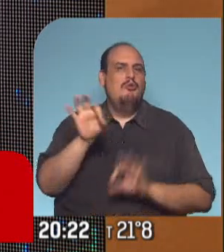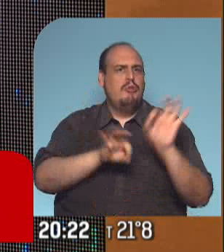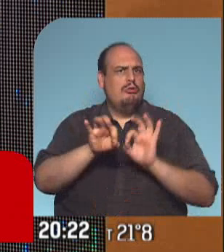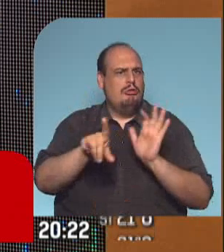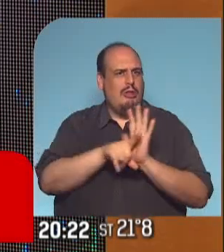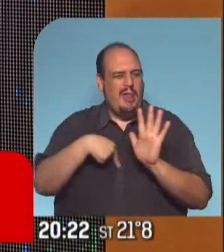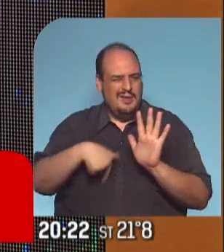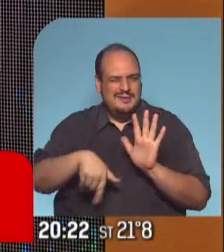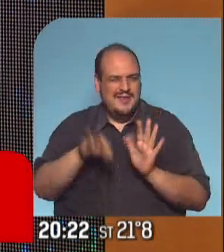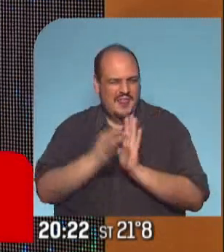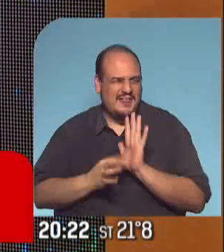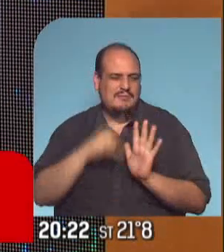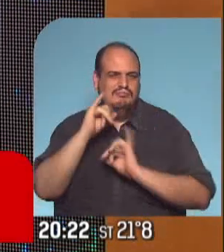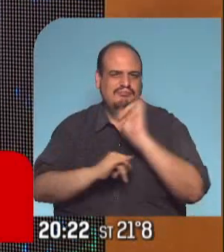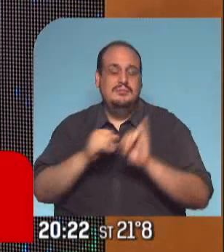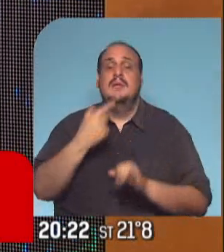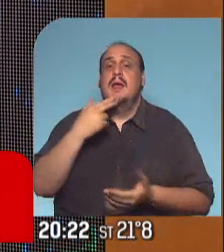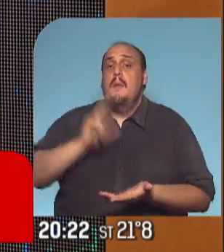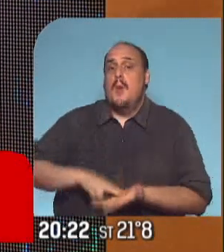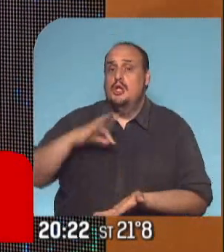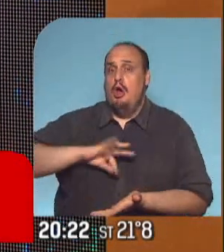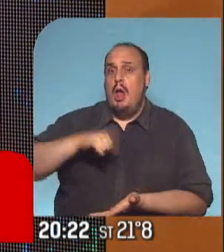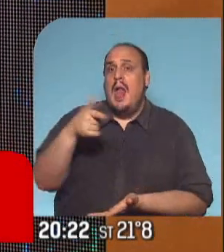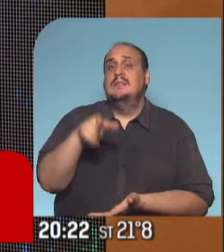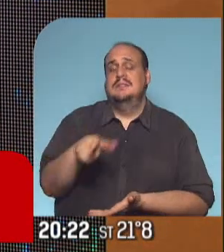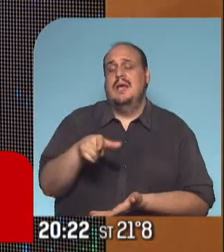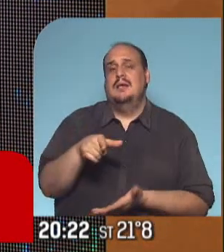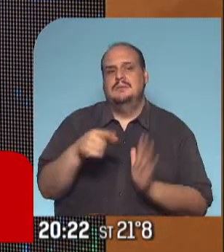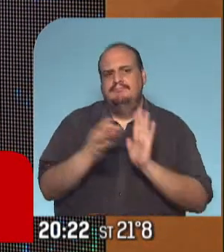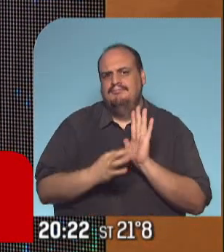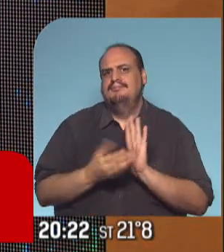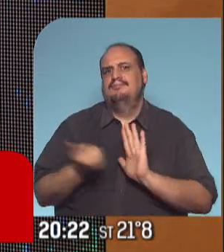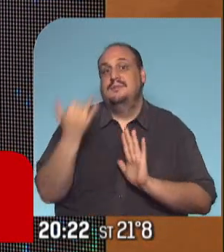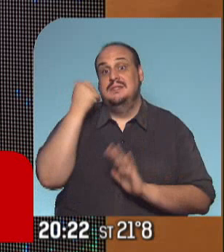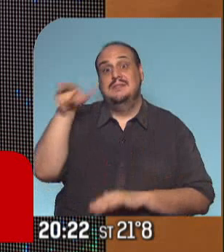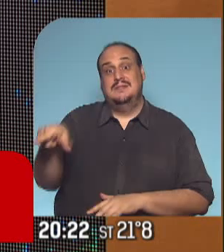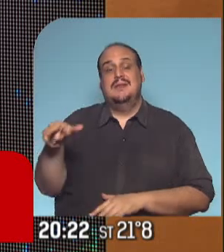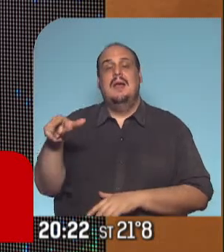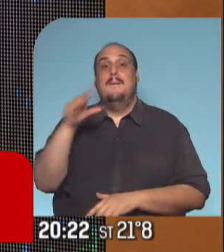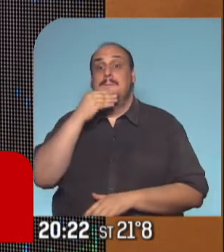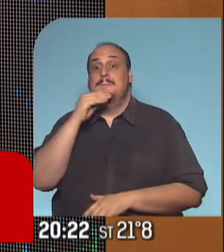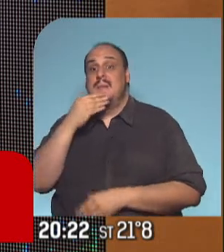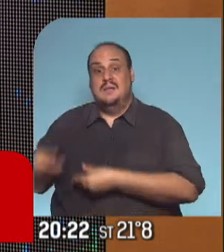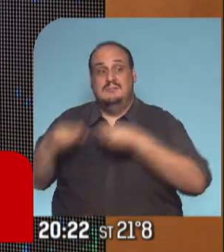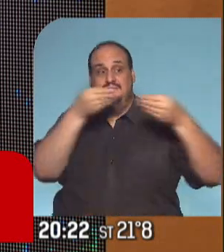que modifica el pago de ganancias, que ya tiene la media sanción de diputados y que ya fue remitido por el presidente de la Cámara, Sergio Massa, rumbo a senadores.